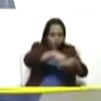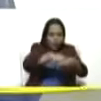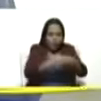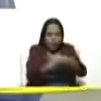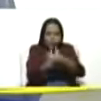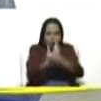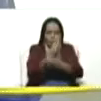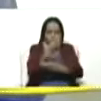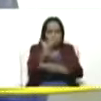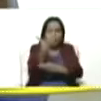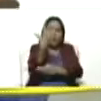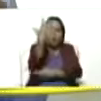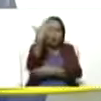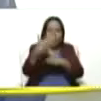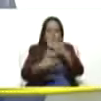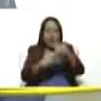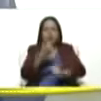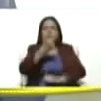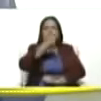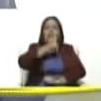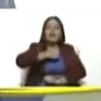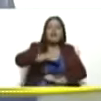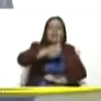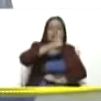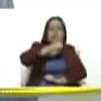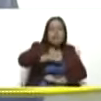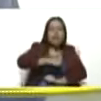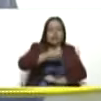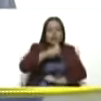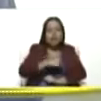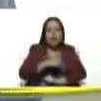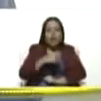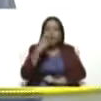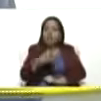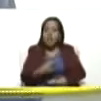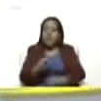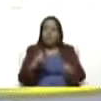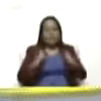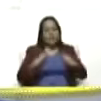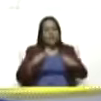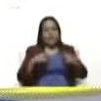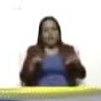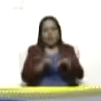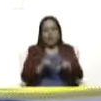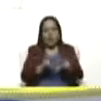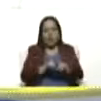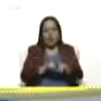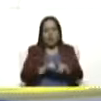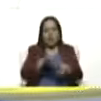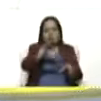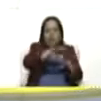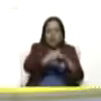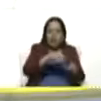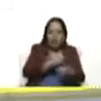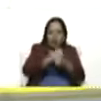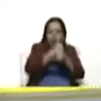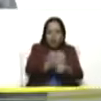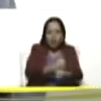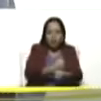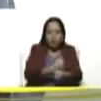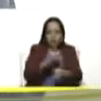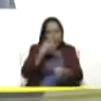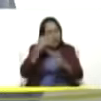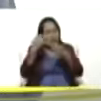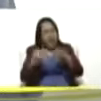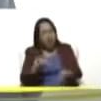crecer con paciencia. Así tiene que ser la vida, ¿verdad? Sembrar con amor, preparar bien